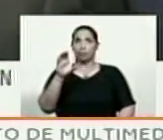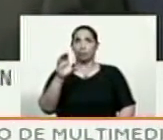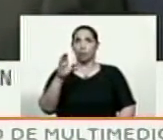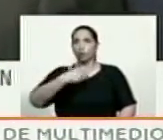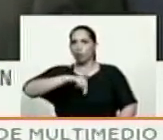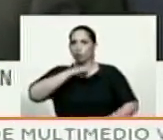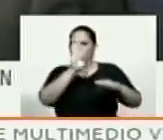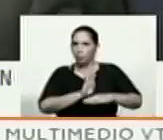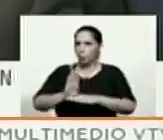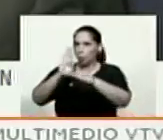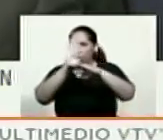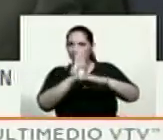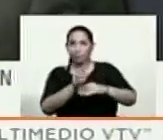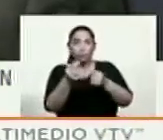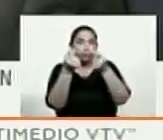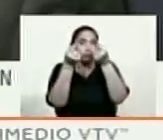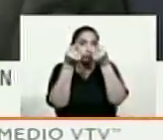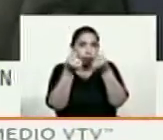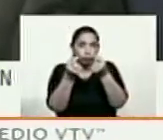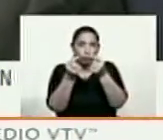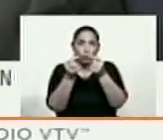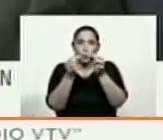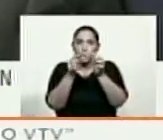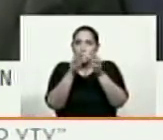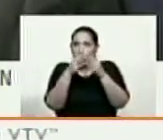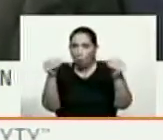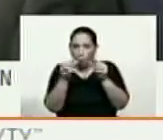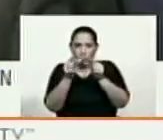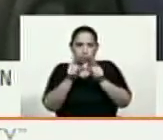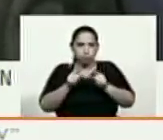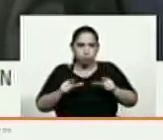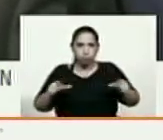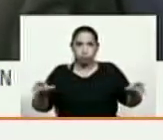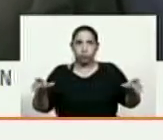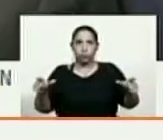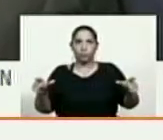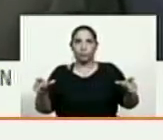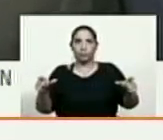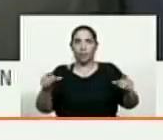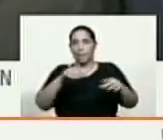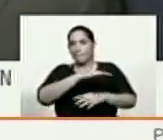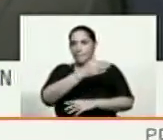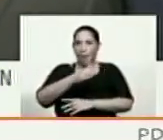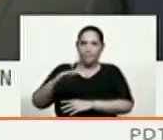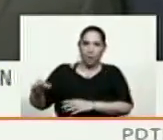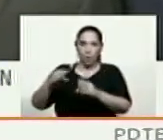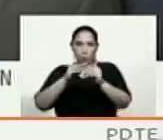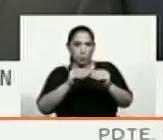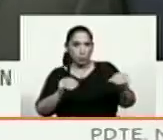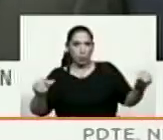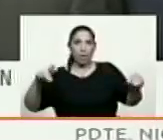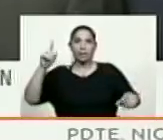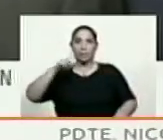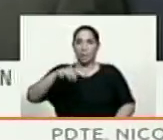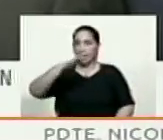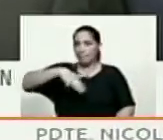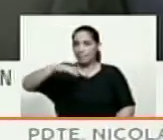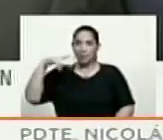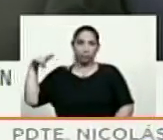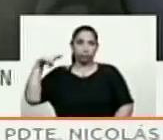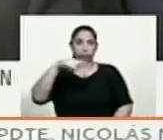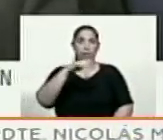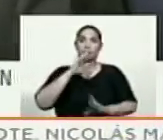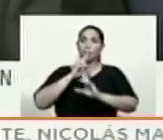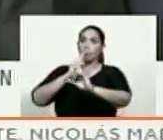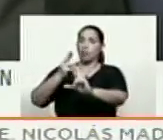del territorio venezolano, su espacio continental terrestre, su espacio marítimo y su espacio aéreo, y que la respuesta